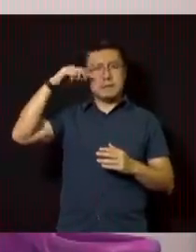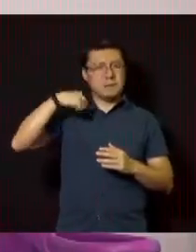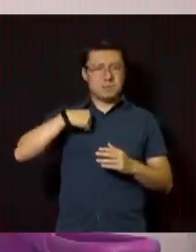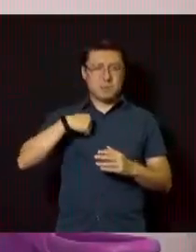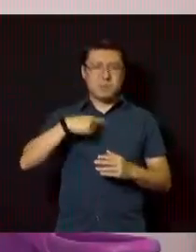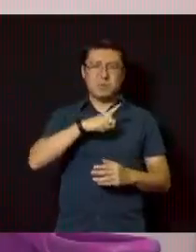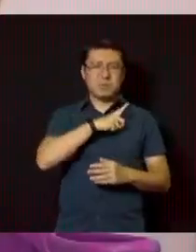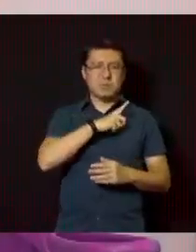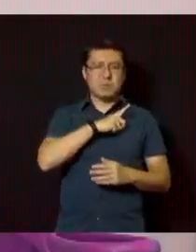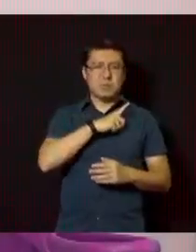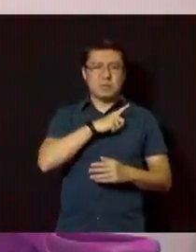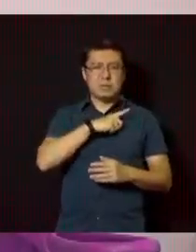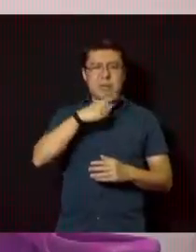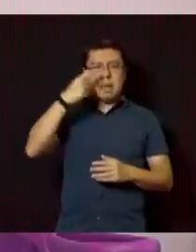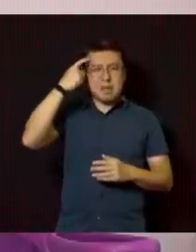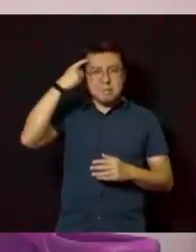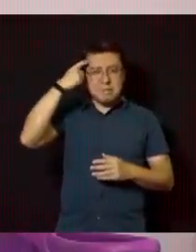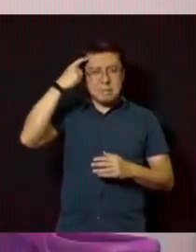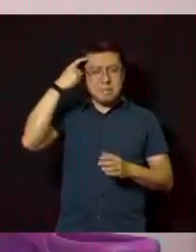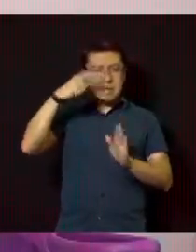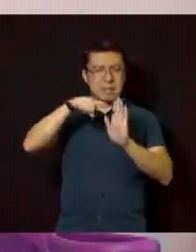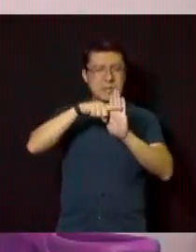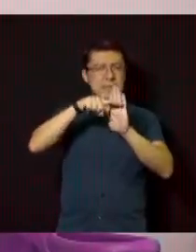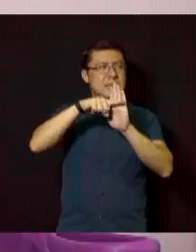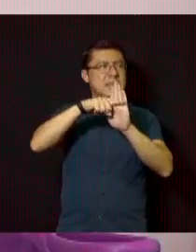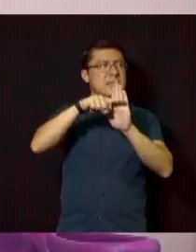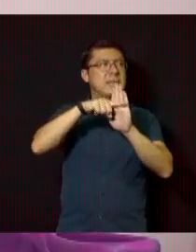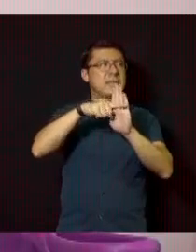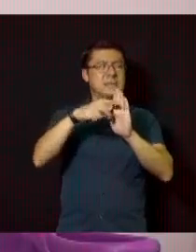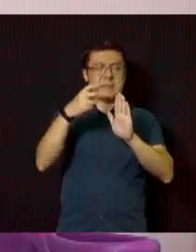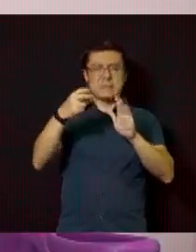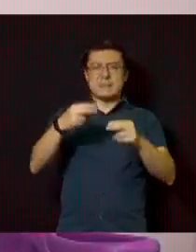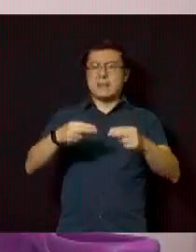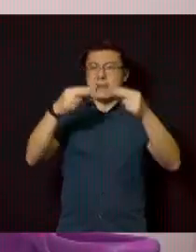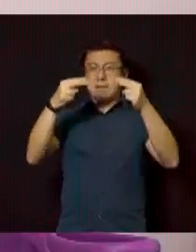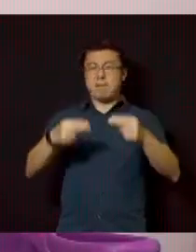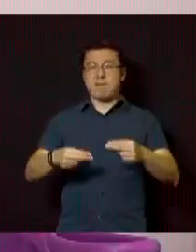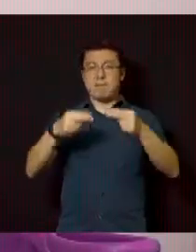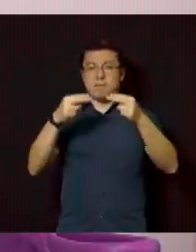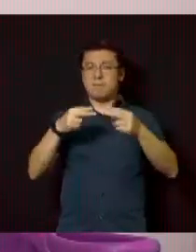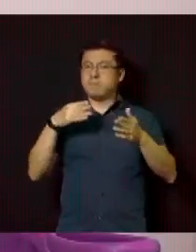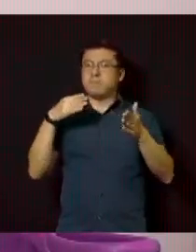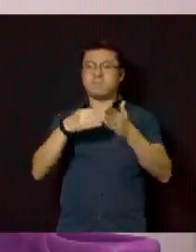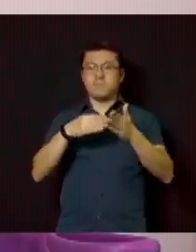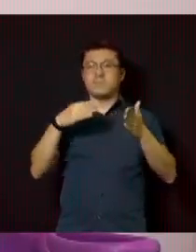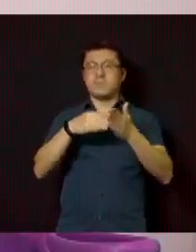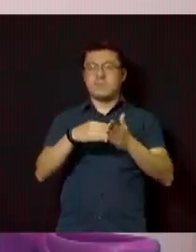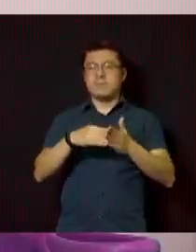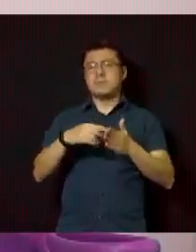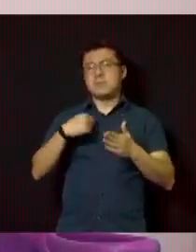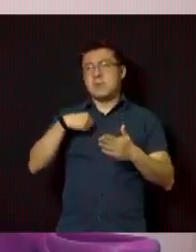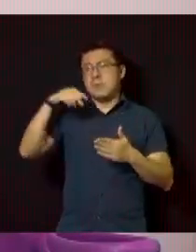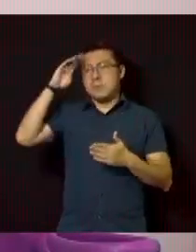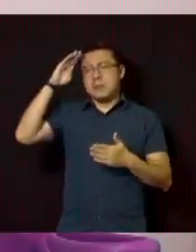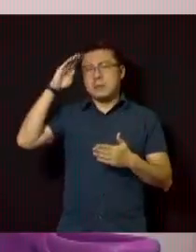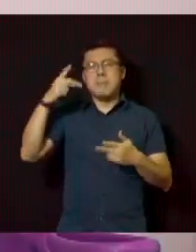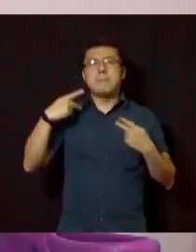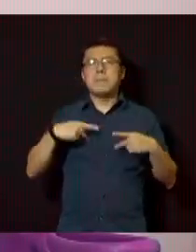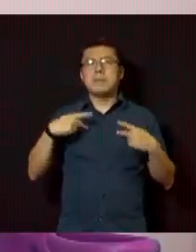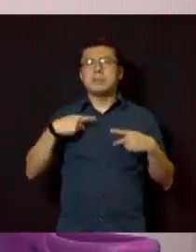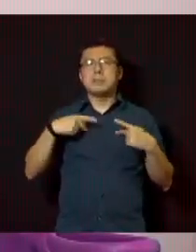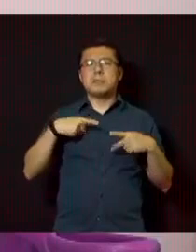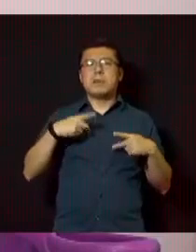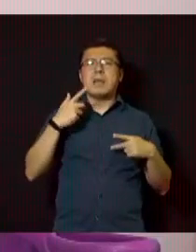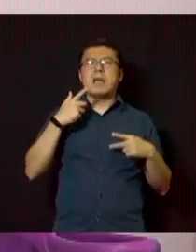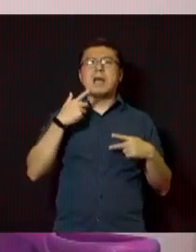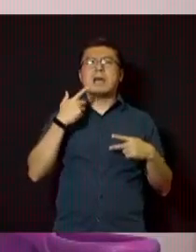yo misma me colocaba mis paradigmas, mis barreras para poder entrar a este gran negocio, y yo decía, la gente prefiere salud y no